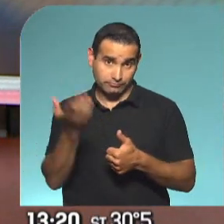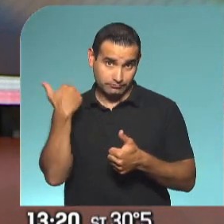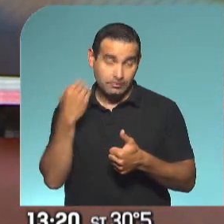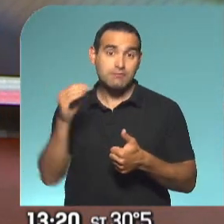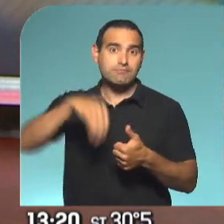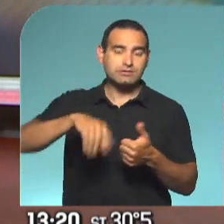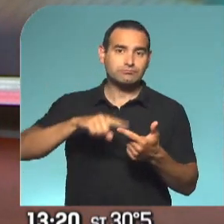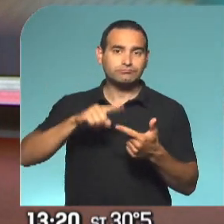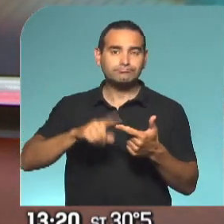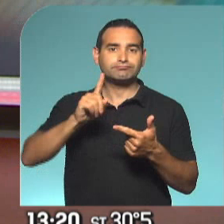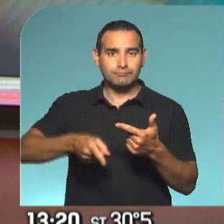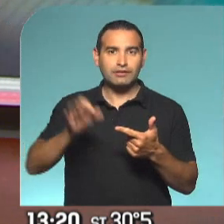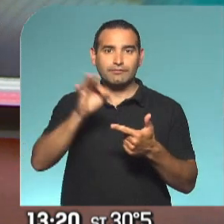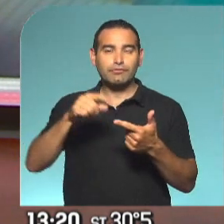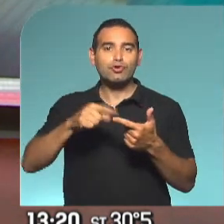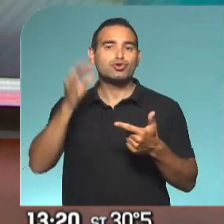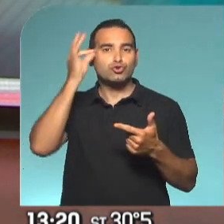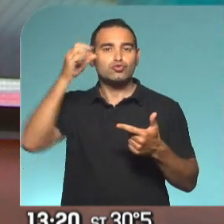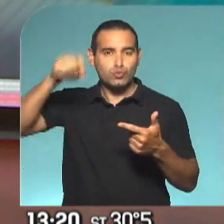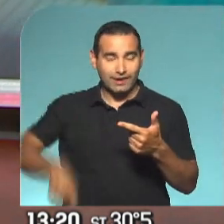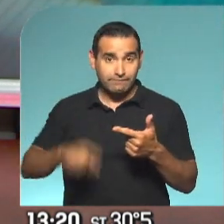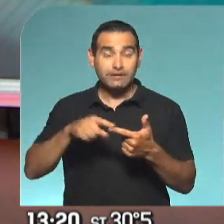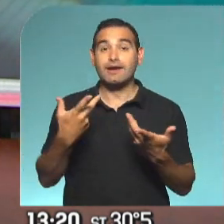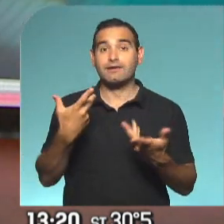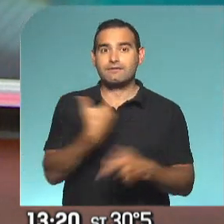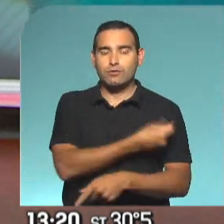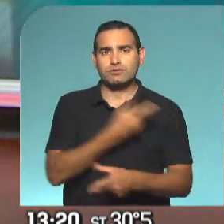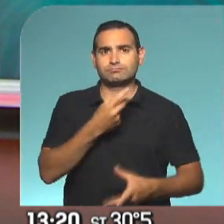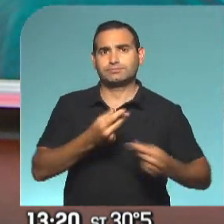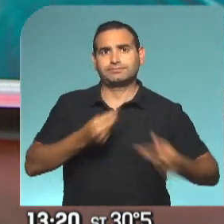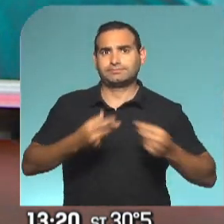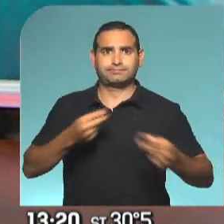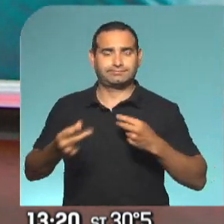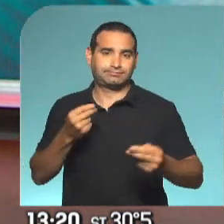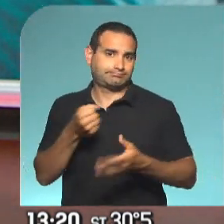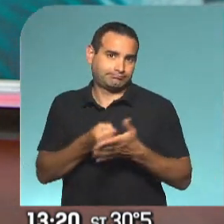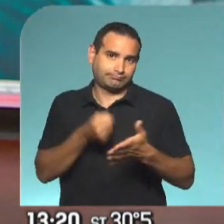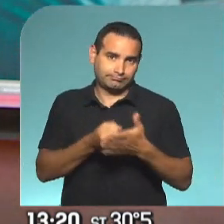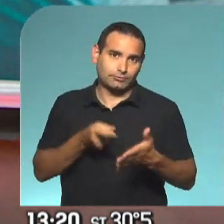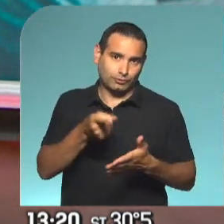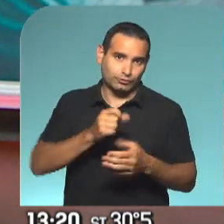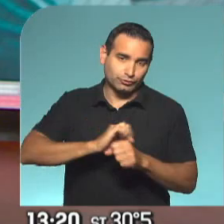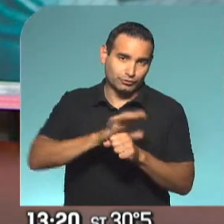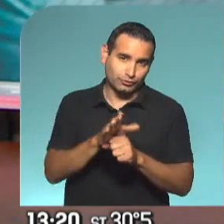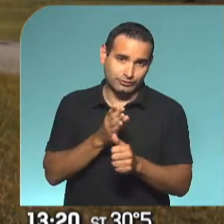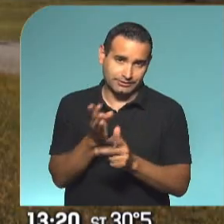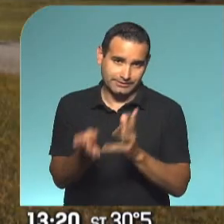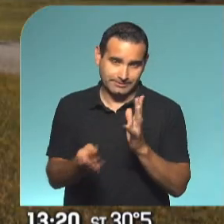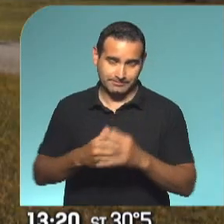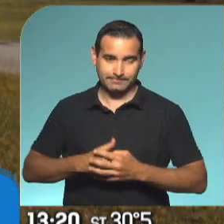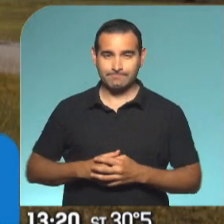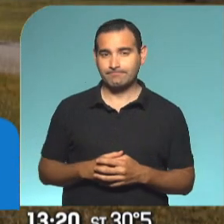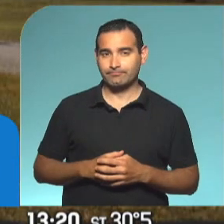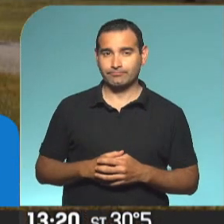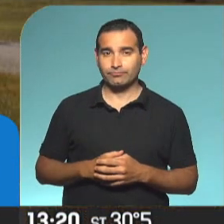ha sumado una nueva cepa en Sudáfrica y la vacunación masiva como alternativa para enfrentar el virus.